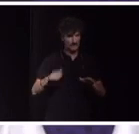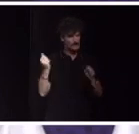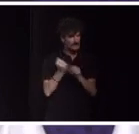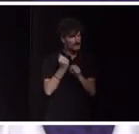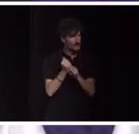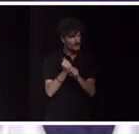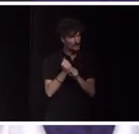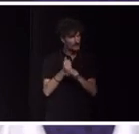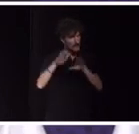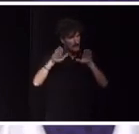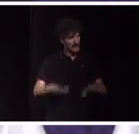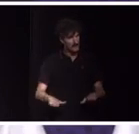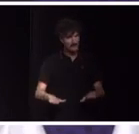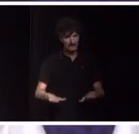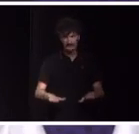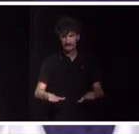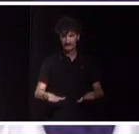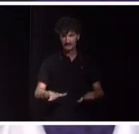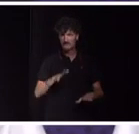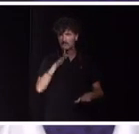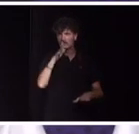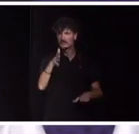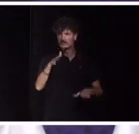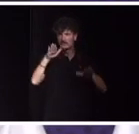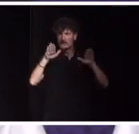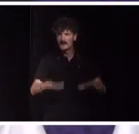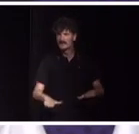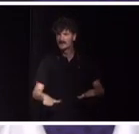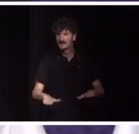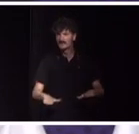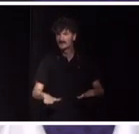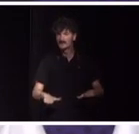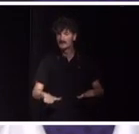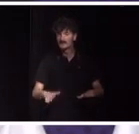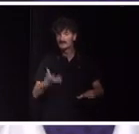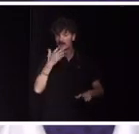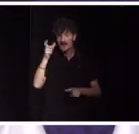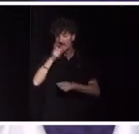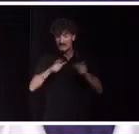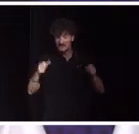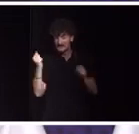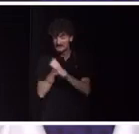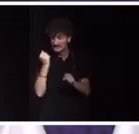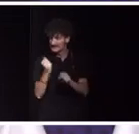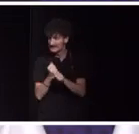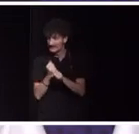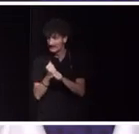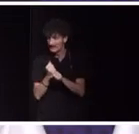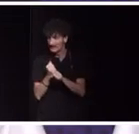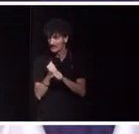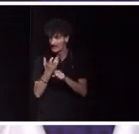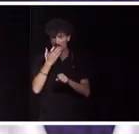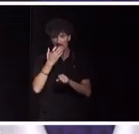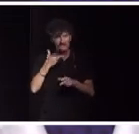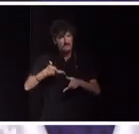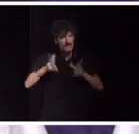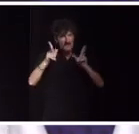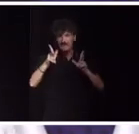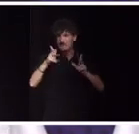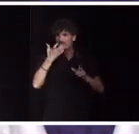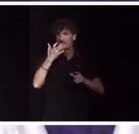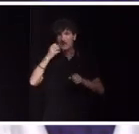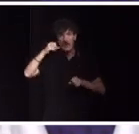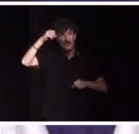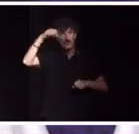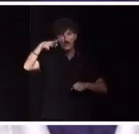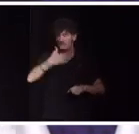funcionaba. ¿Sabéis por qué? Porque sin permiso de la gente trabajadora no se enciende ni la luz.